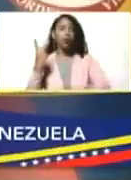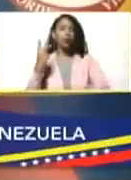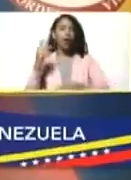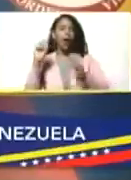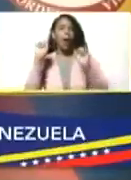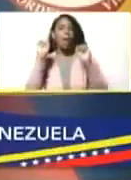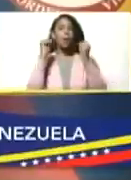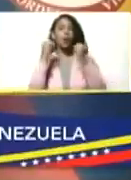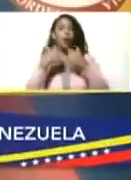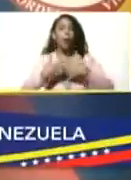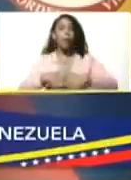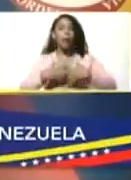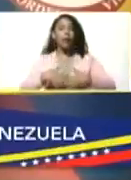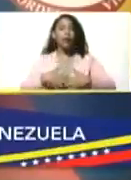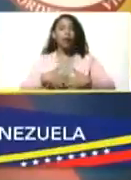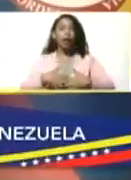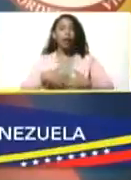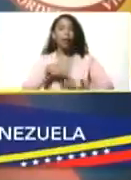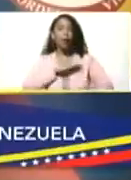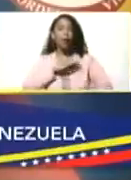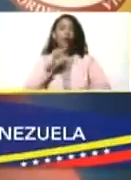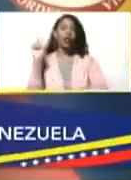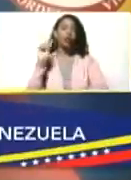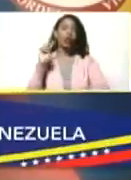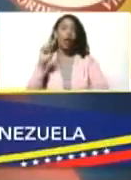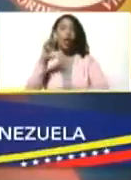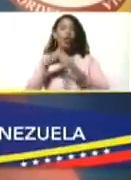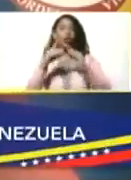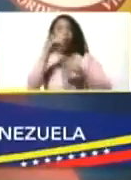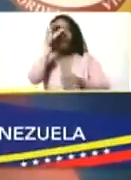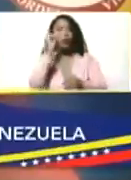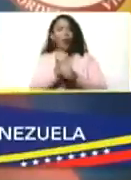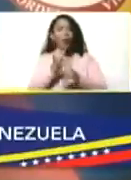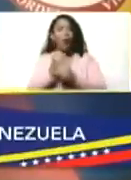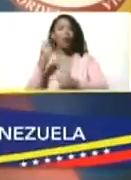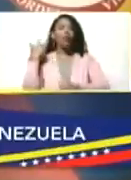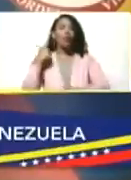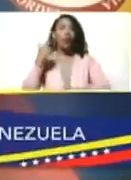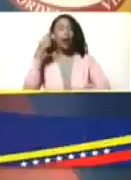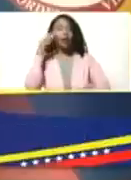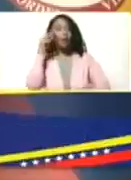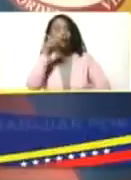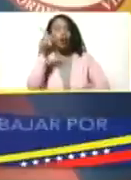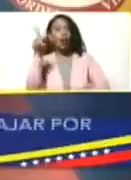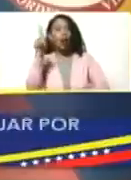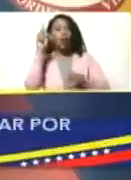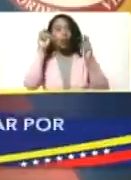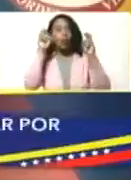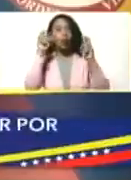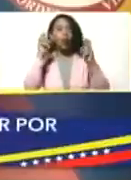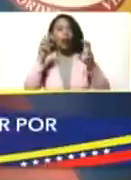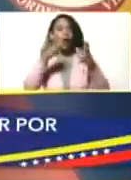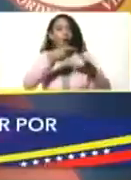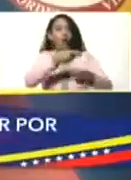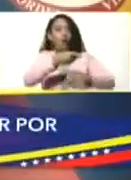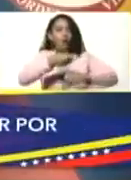Monómeros, Pequibem y todo el trabajo que tiene que ver con el tema de los fertilizantes.